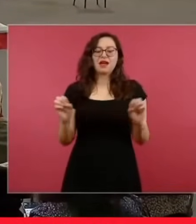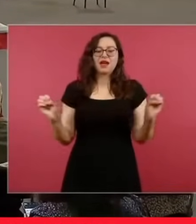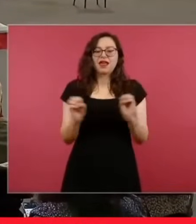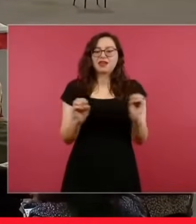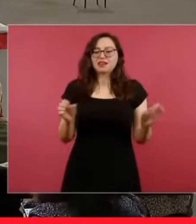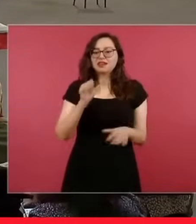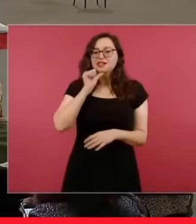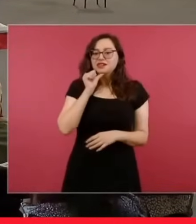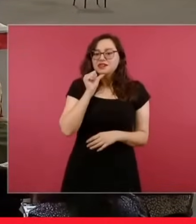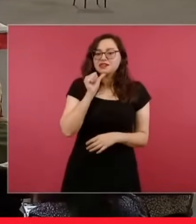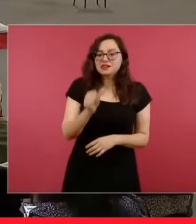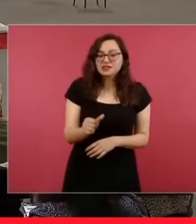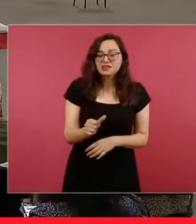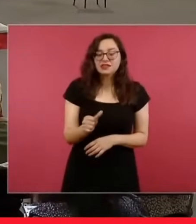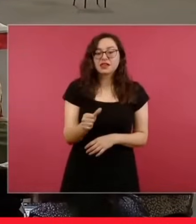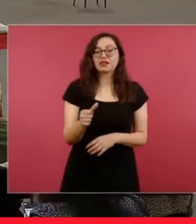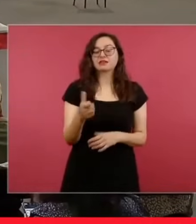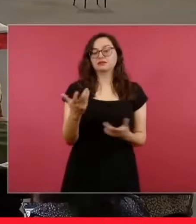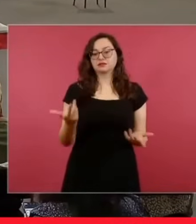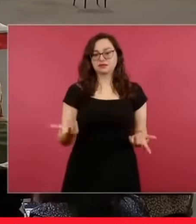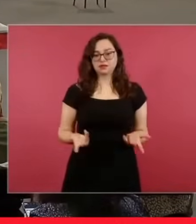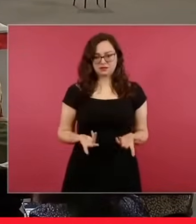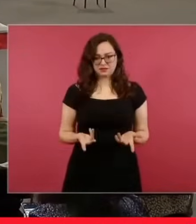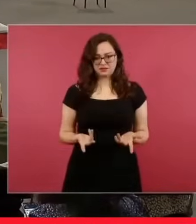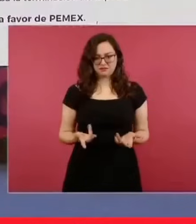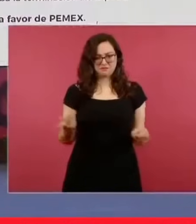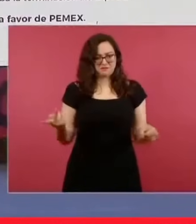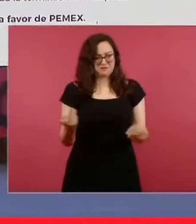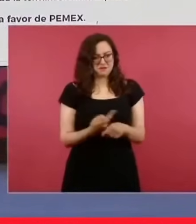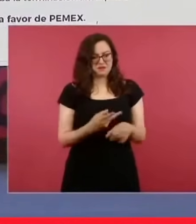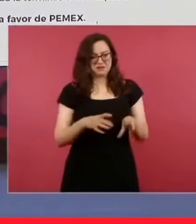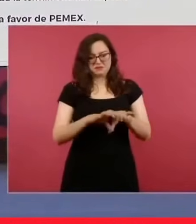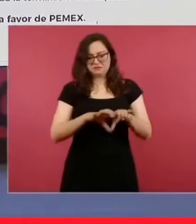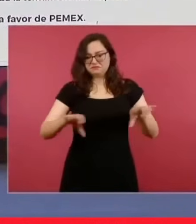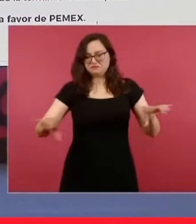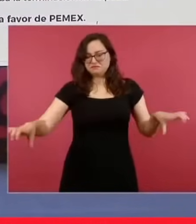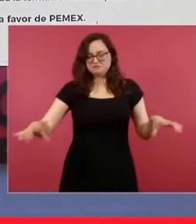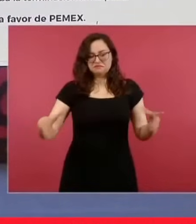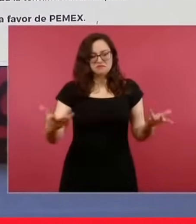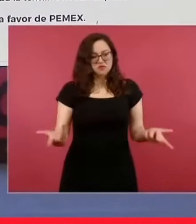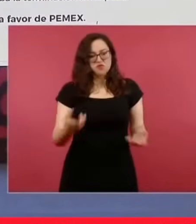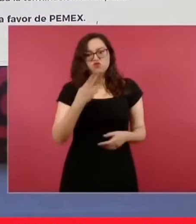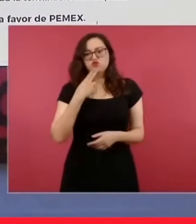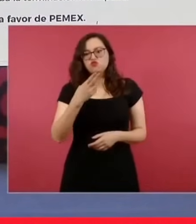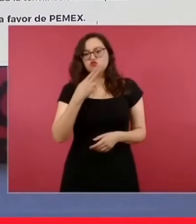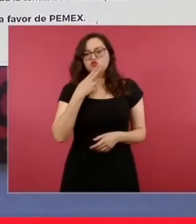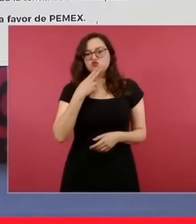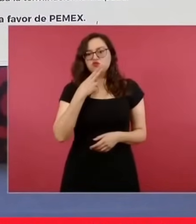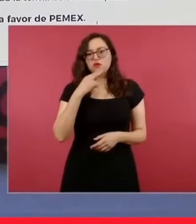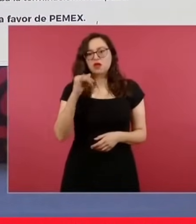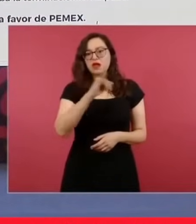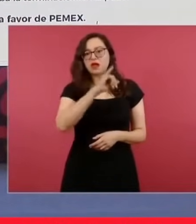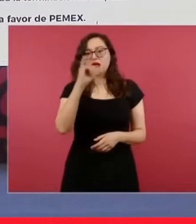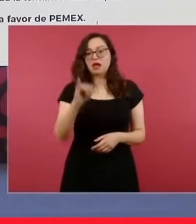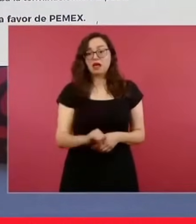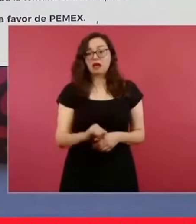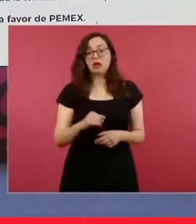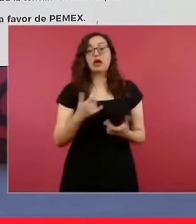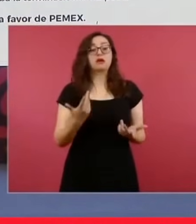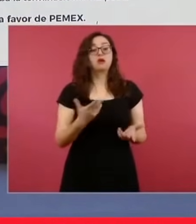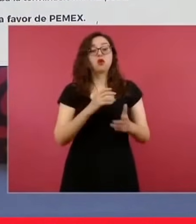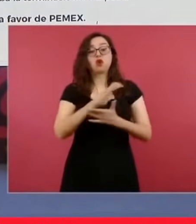una cantidad de 382,000 por un ducto que nunca se utilizó y tenía una vigencia de 20